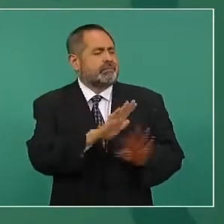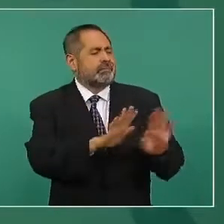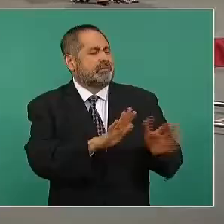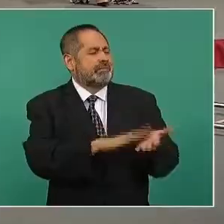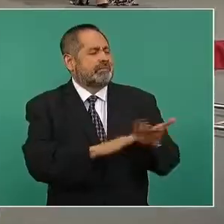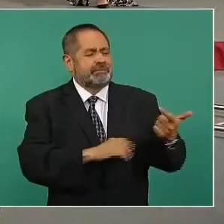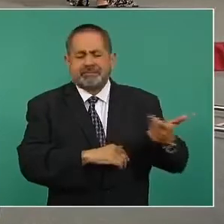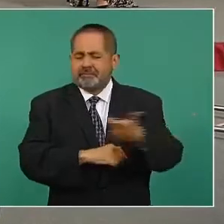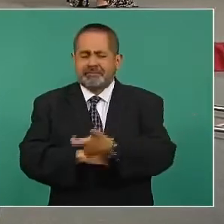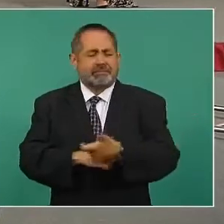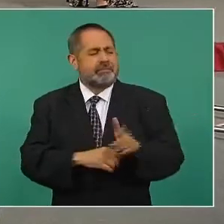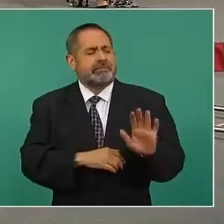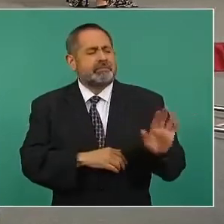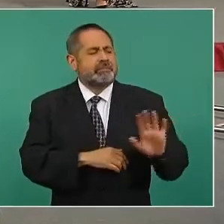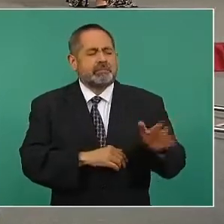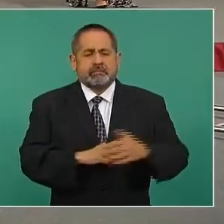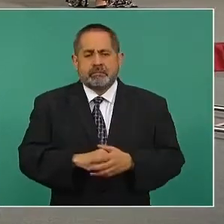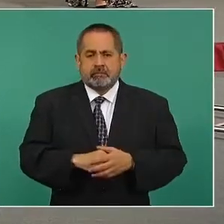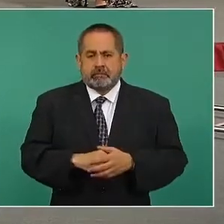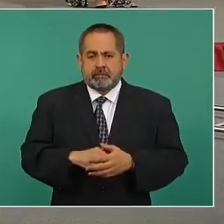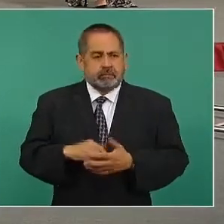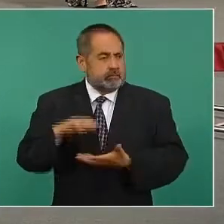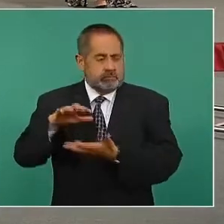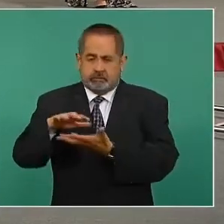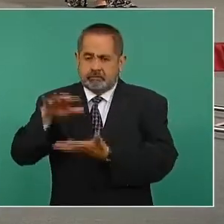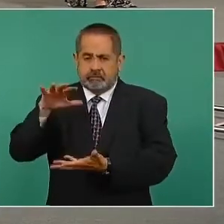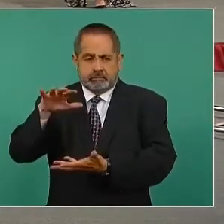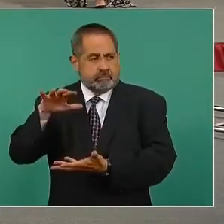pues esa cantidad ya no ingresa